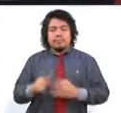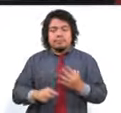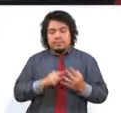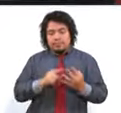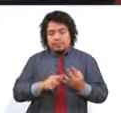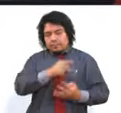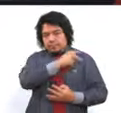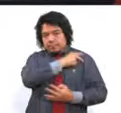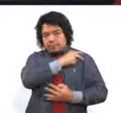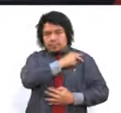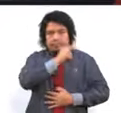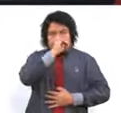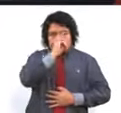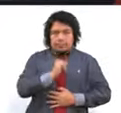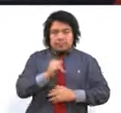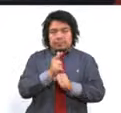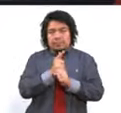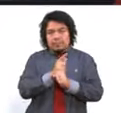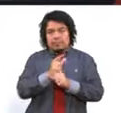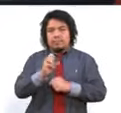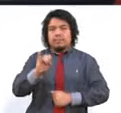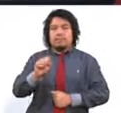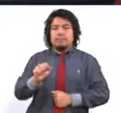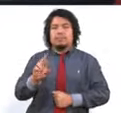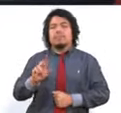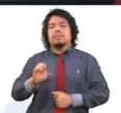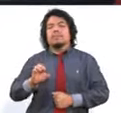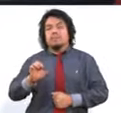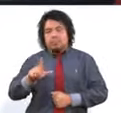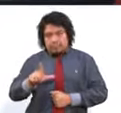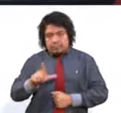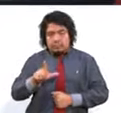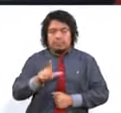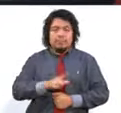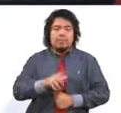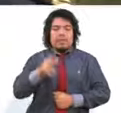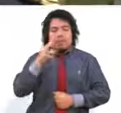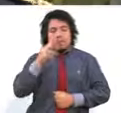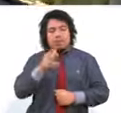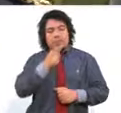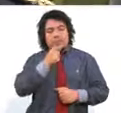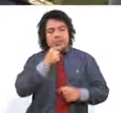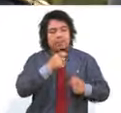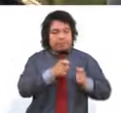El comisario jefe, licenciado Israel Benítez López, subsecretario de Operación Policial.